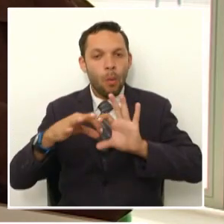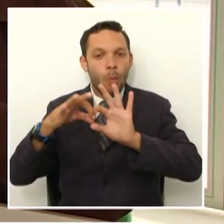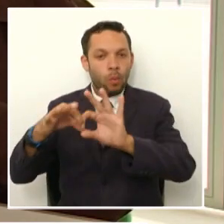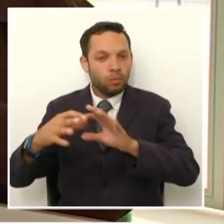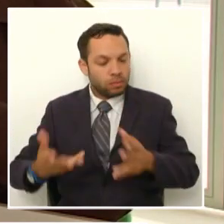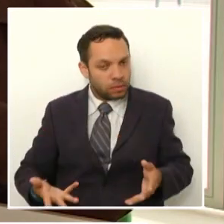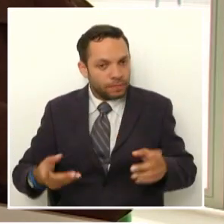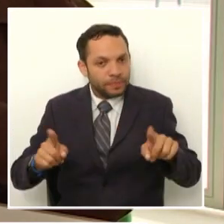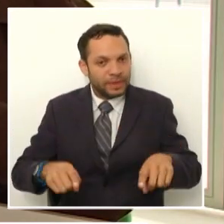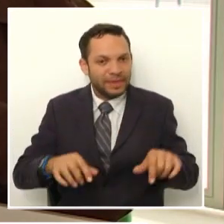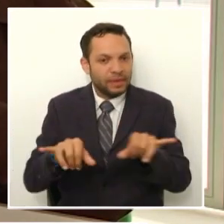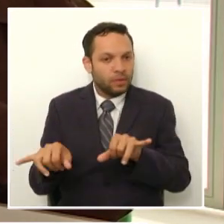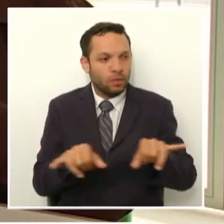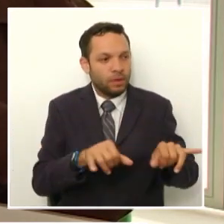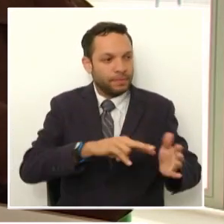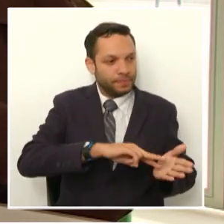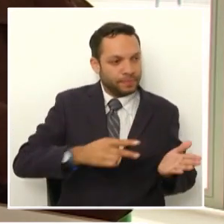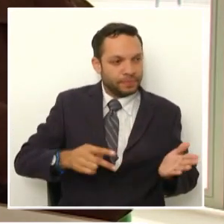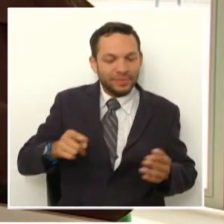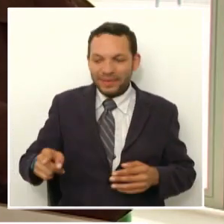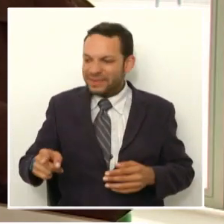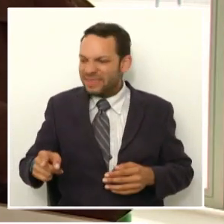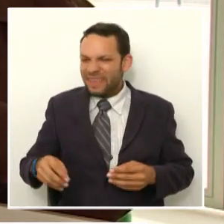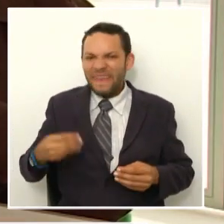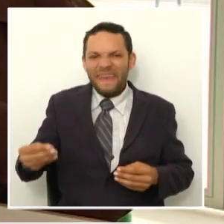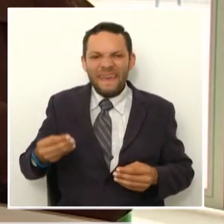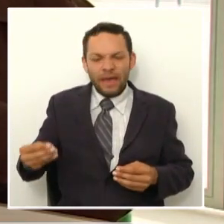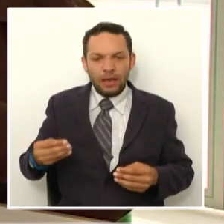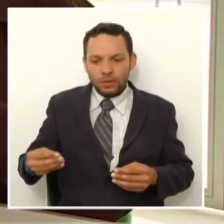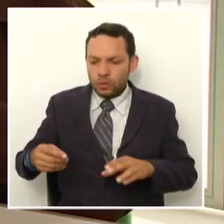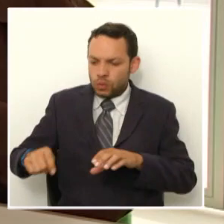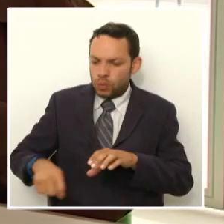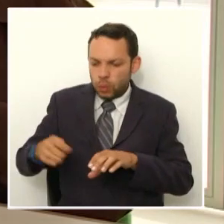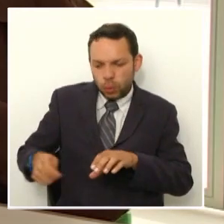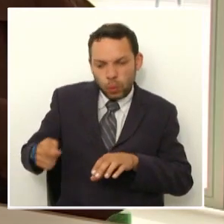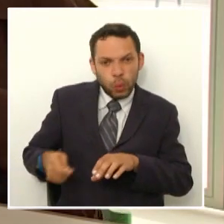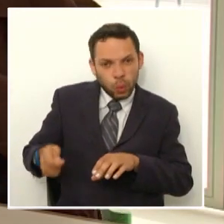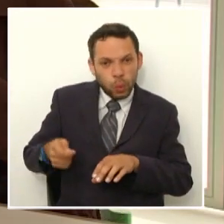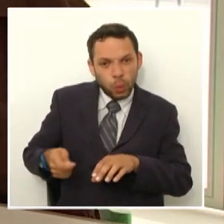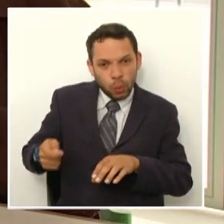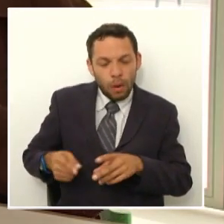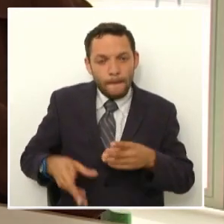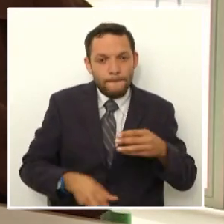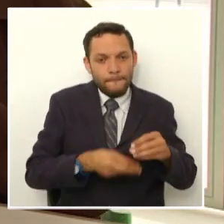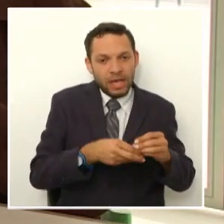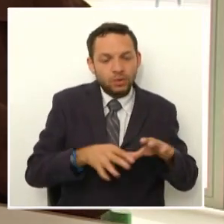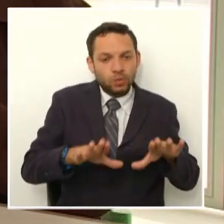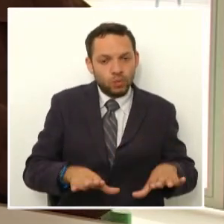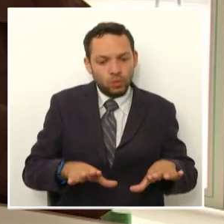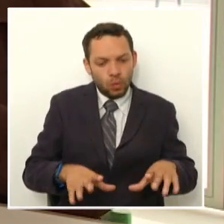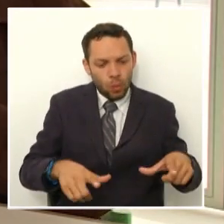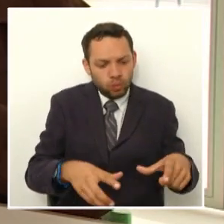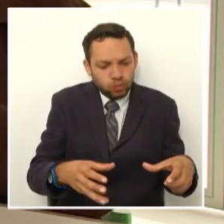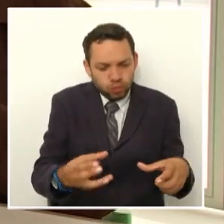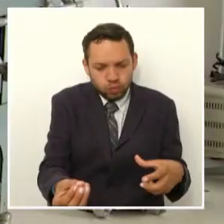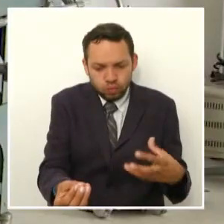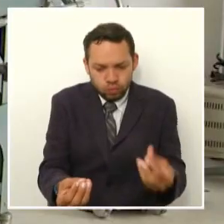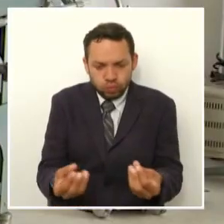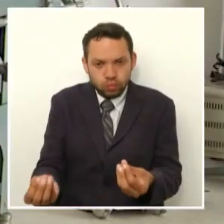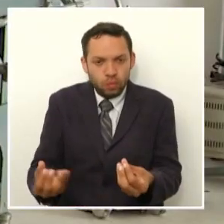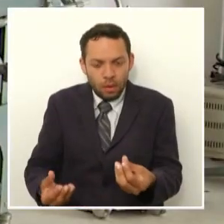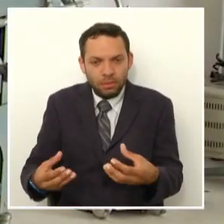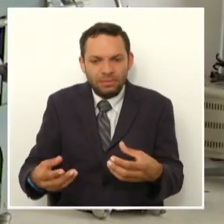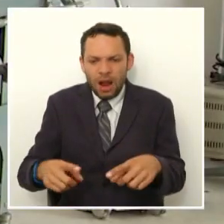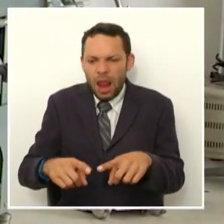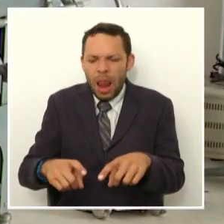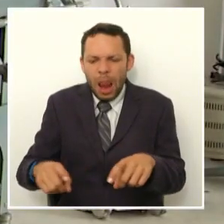tecnología, esta centrífuga y todos estos equipos. Porque ustedes dirán, uy, eso es muy antiguo.